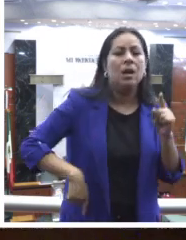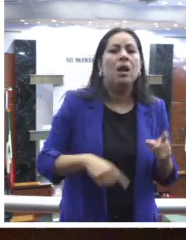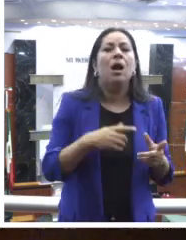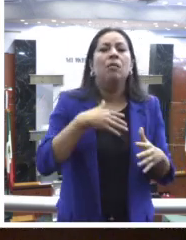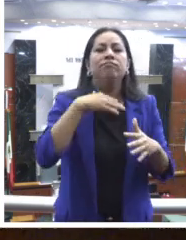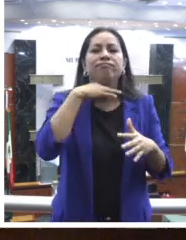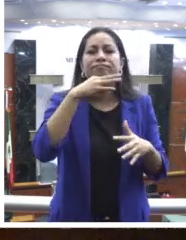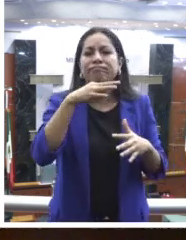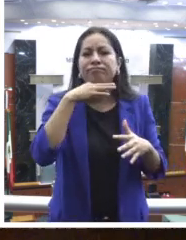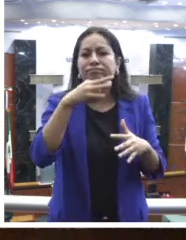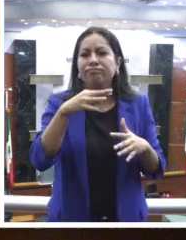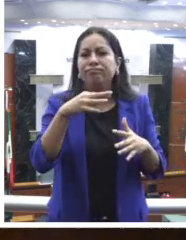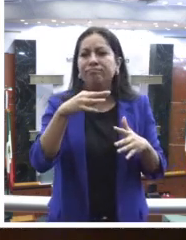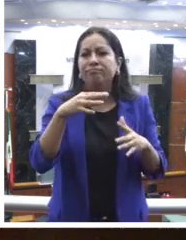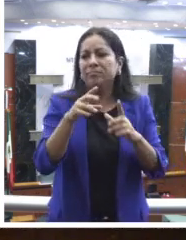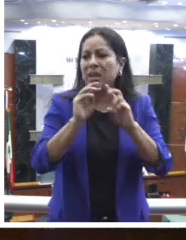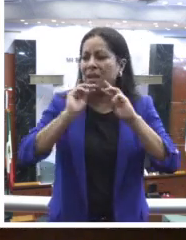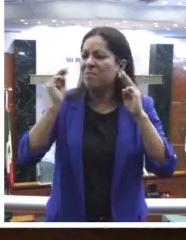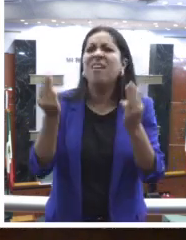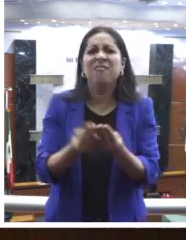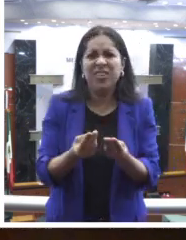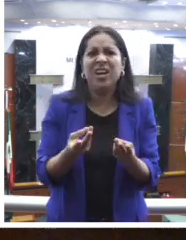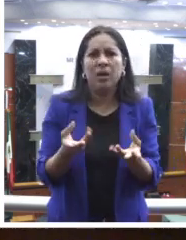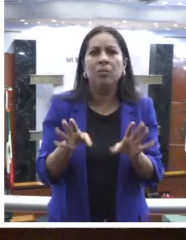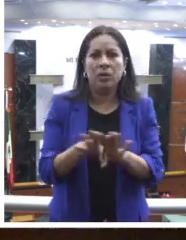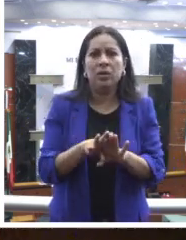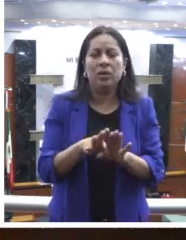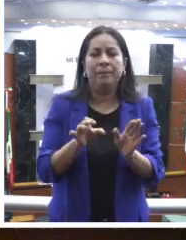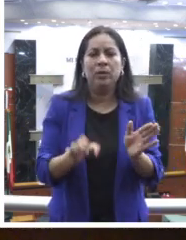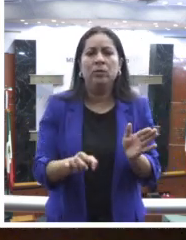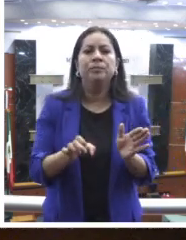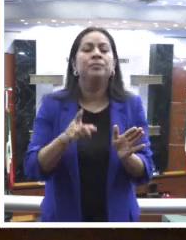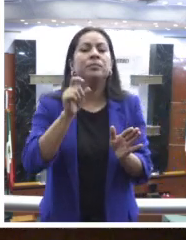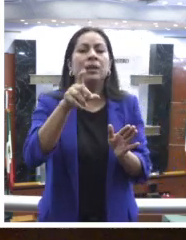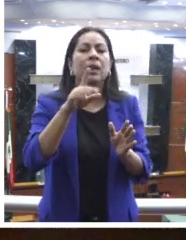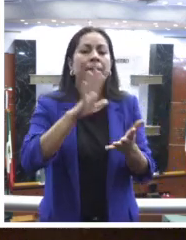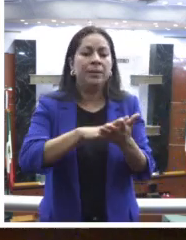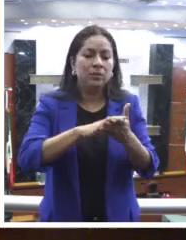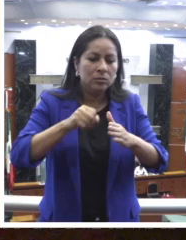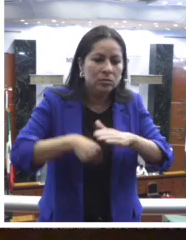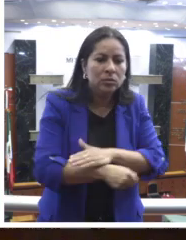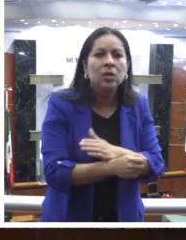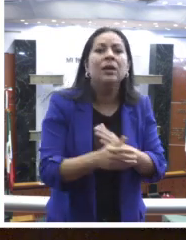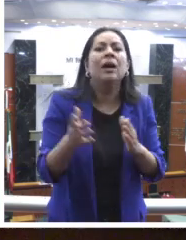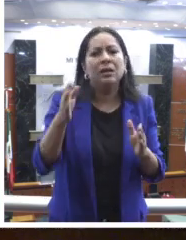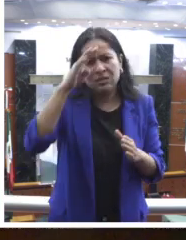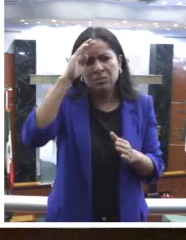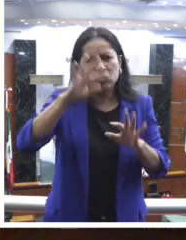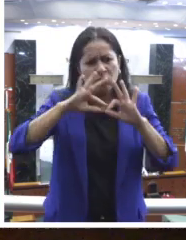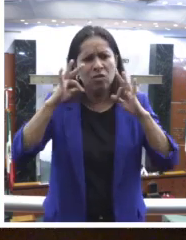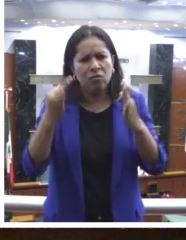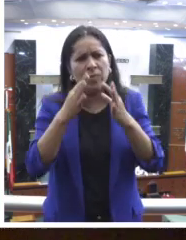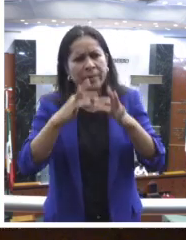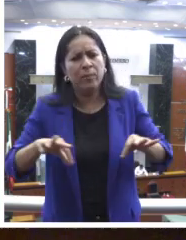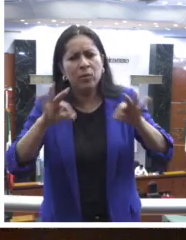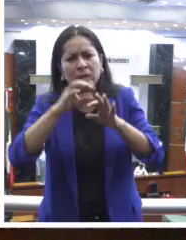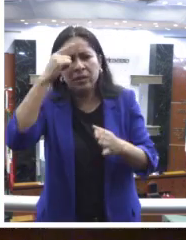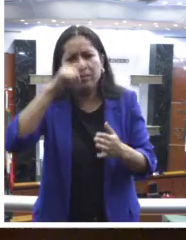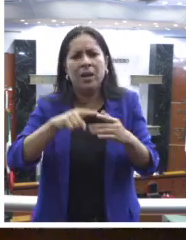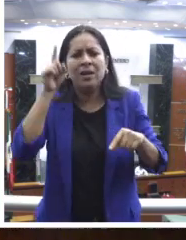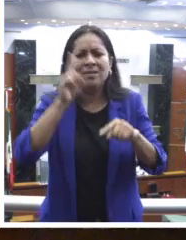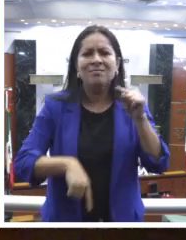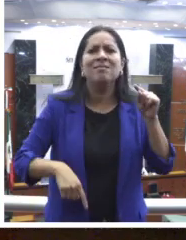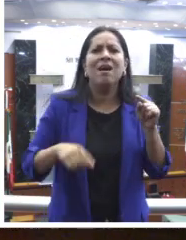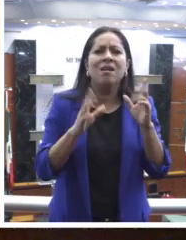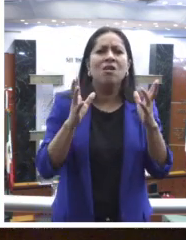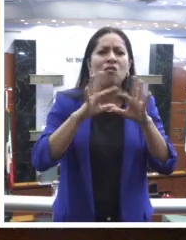organizada en el contexto de delitos relacionados con la delincuencia organizada la prisión preventiva oficiosa se considera una herramienta crucial para desmantelar